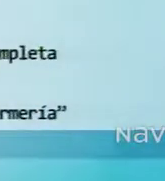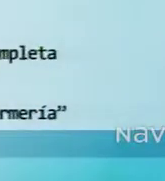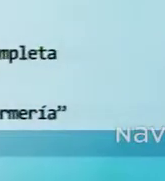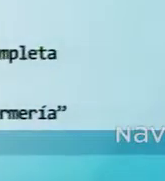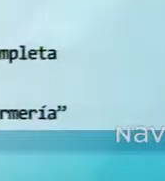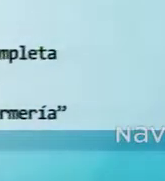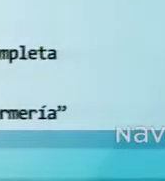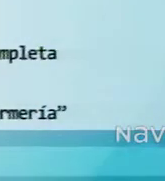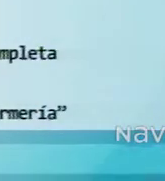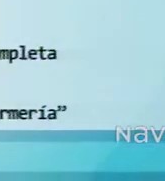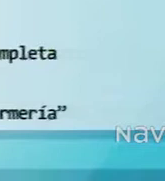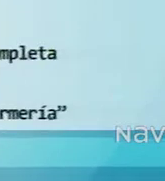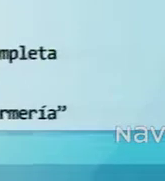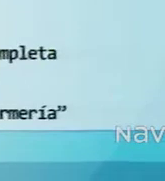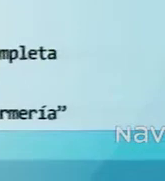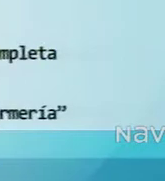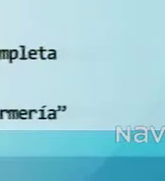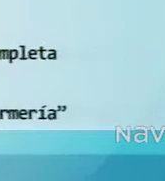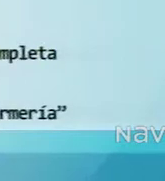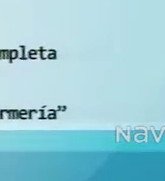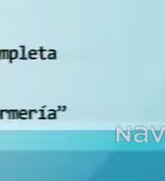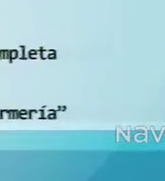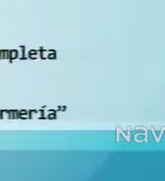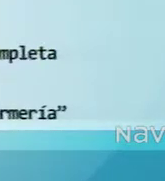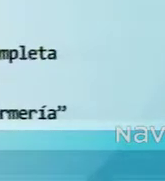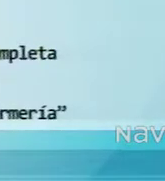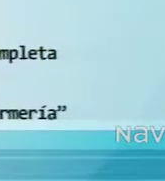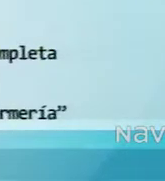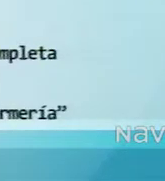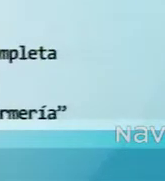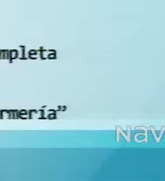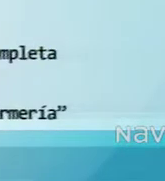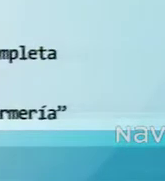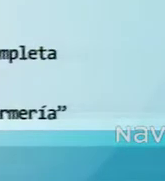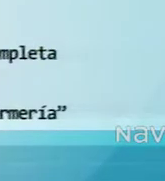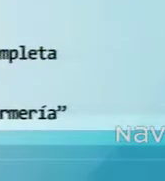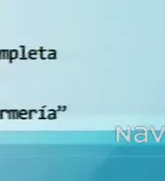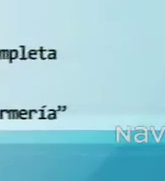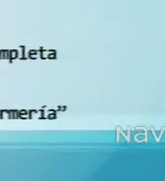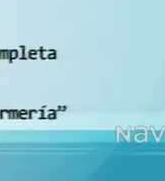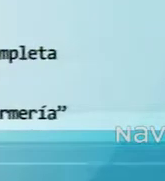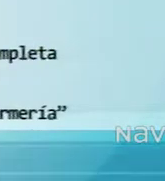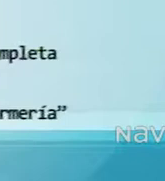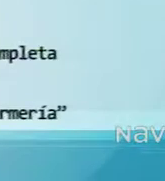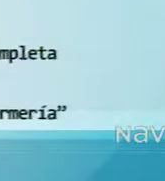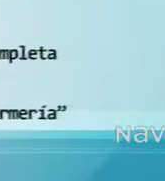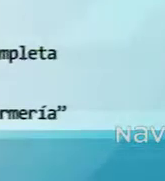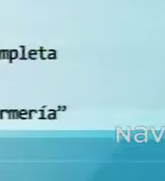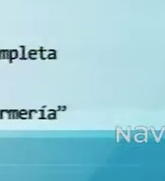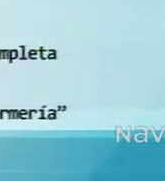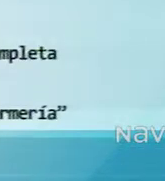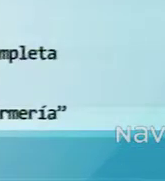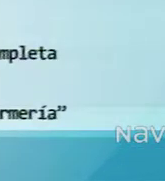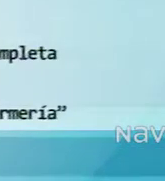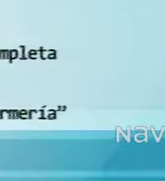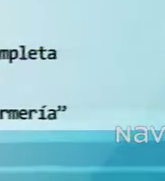Comenzamos el repaso semanal a nuestro tablón de anuncios con una oferta en Olave. Se necesita una persona para un puesto de auxiliar de enfermería con estudios en